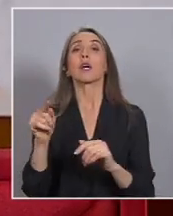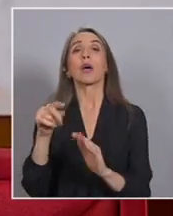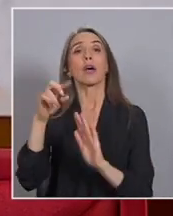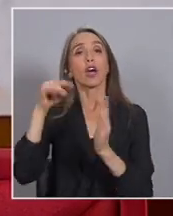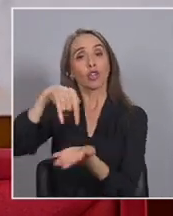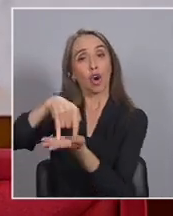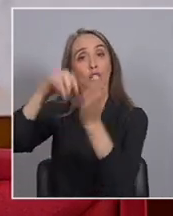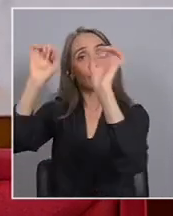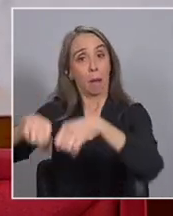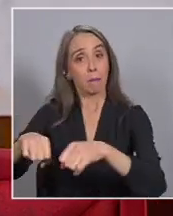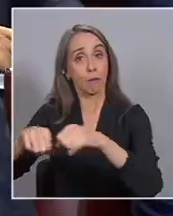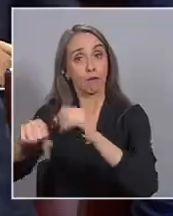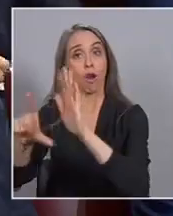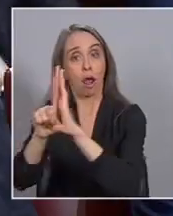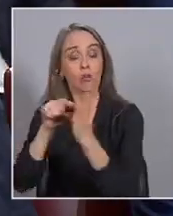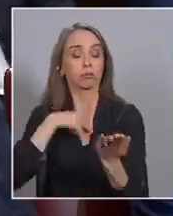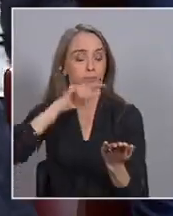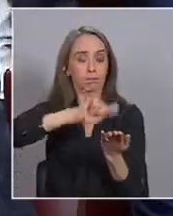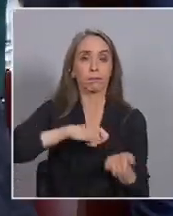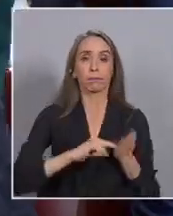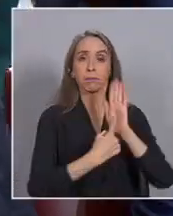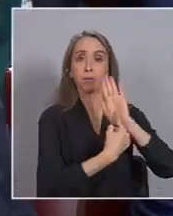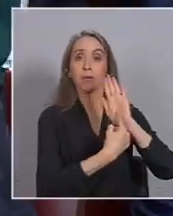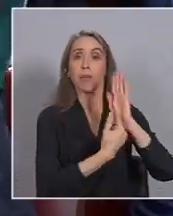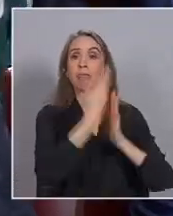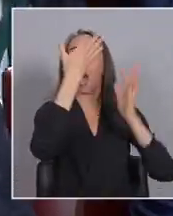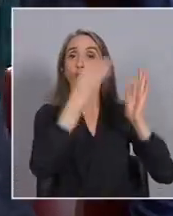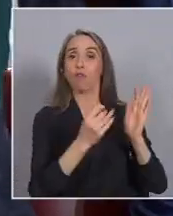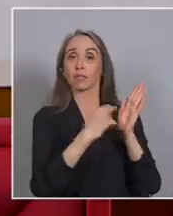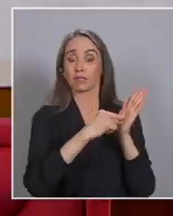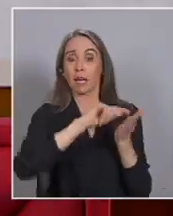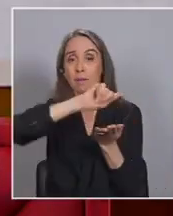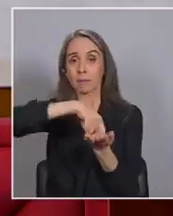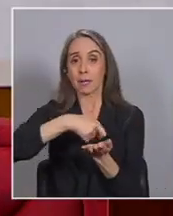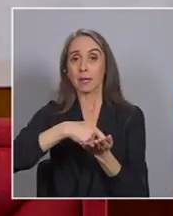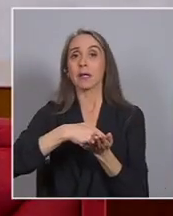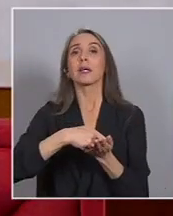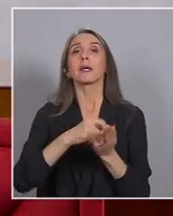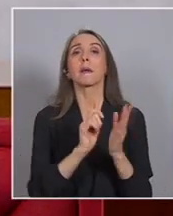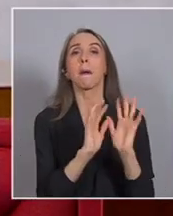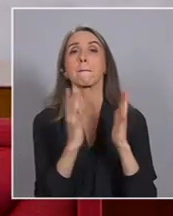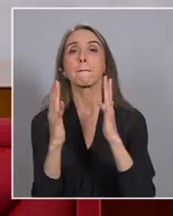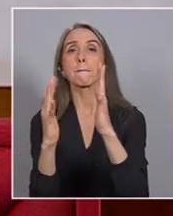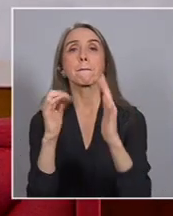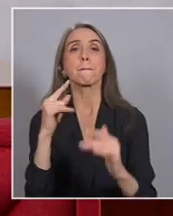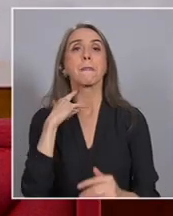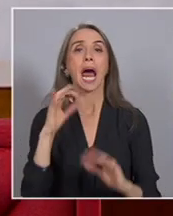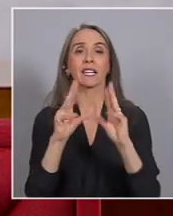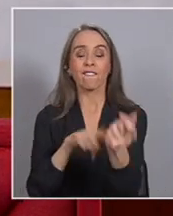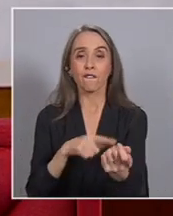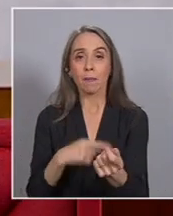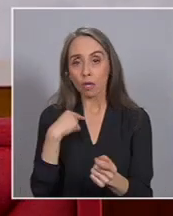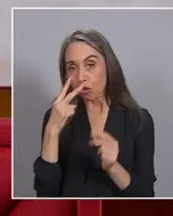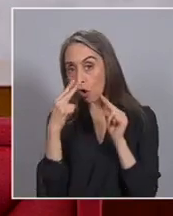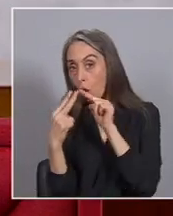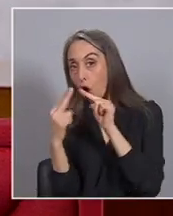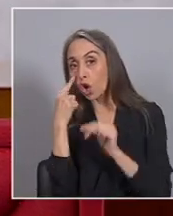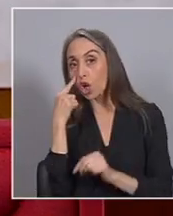permítame contarles que en la promulgación que hicimos en el Parque de la Familia, conocí a